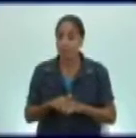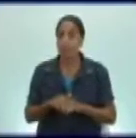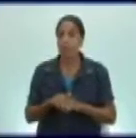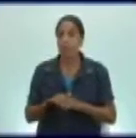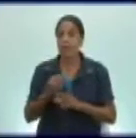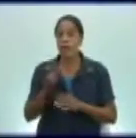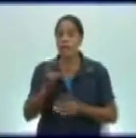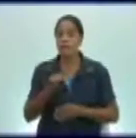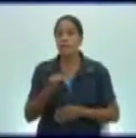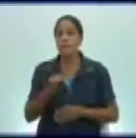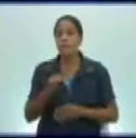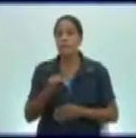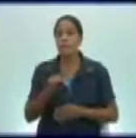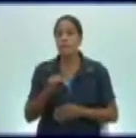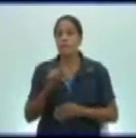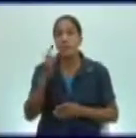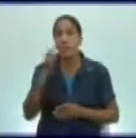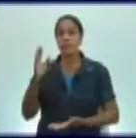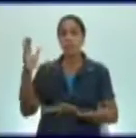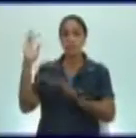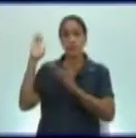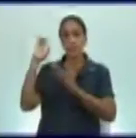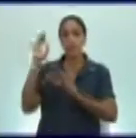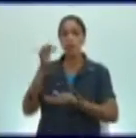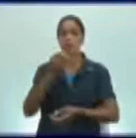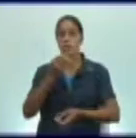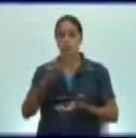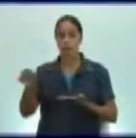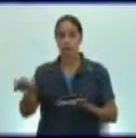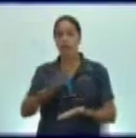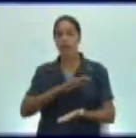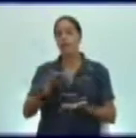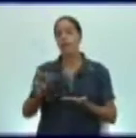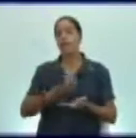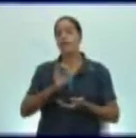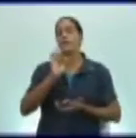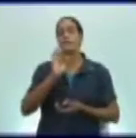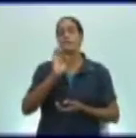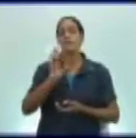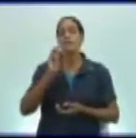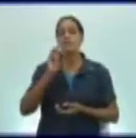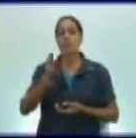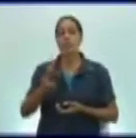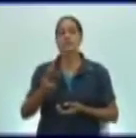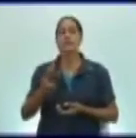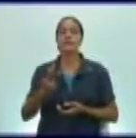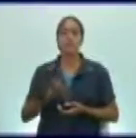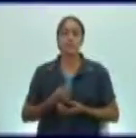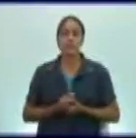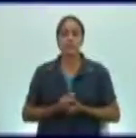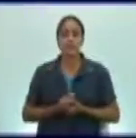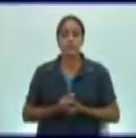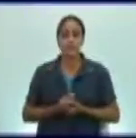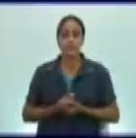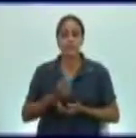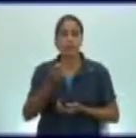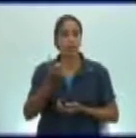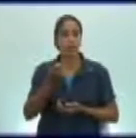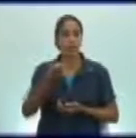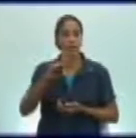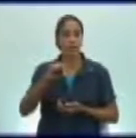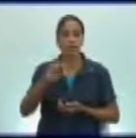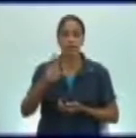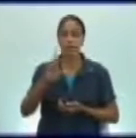la definición de anélidos, que ustedes la tienen en la página 83 del libro de texto. Los anélidos